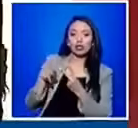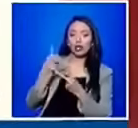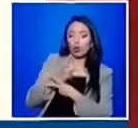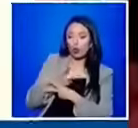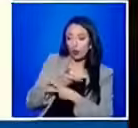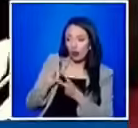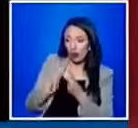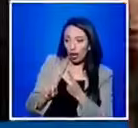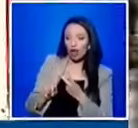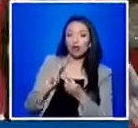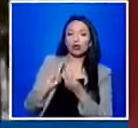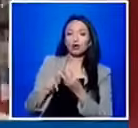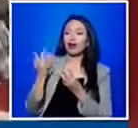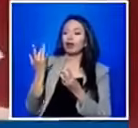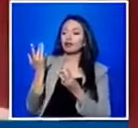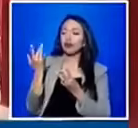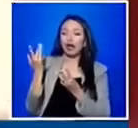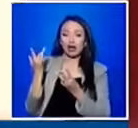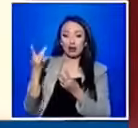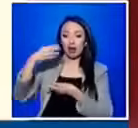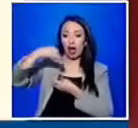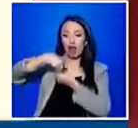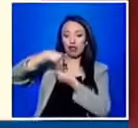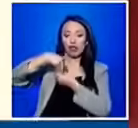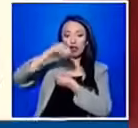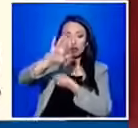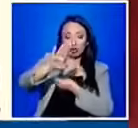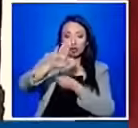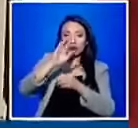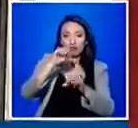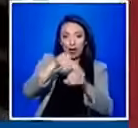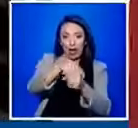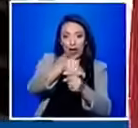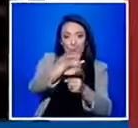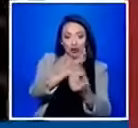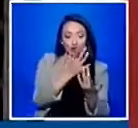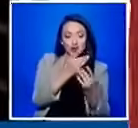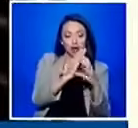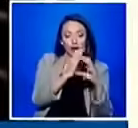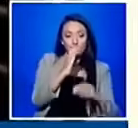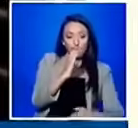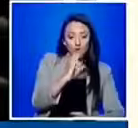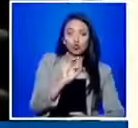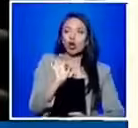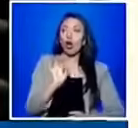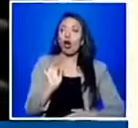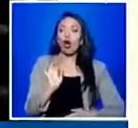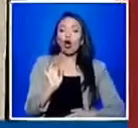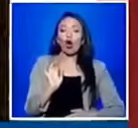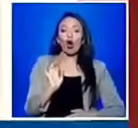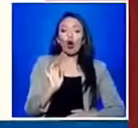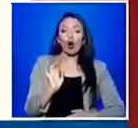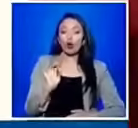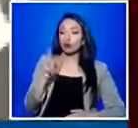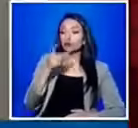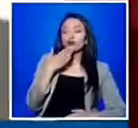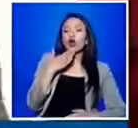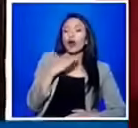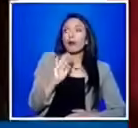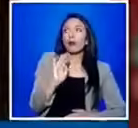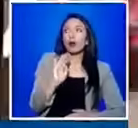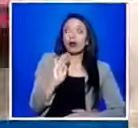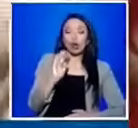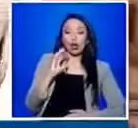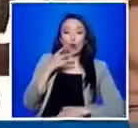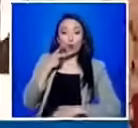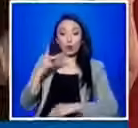También esperar en el interior, por ejemplo, de la institución a los recorridos, y si en el caso pues ellos van a tomar las unidades